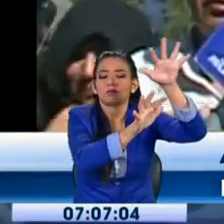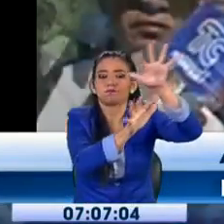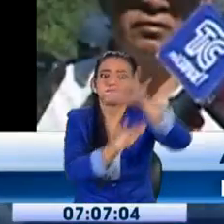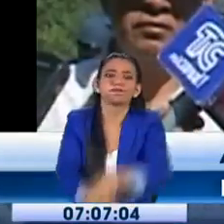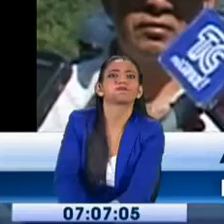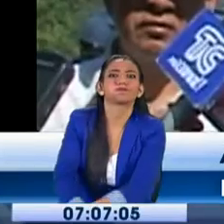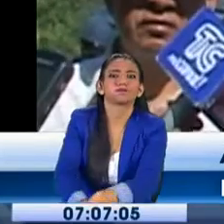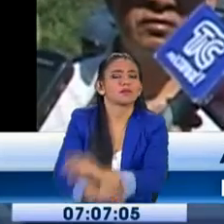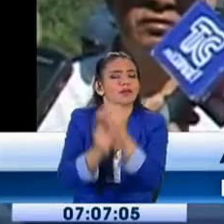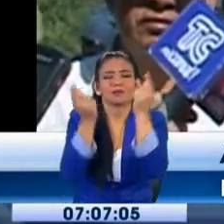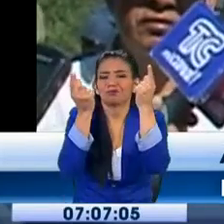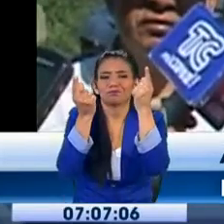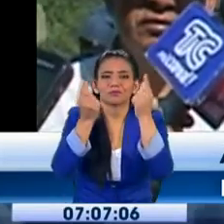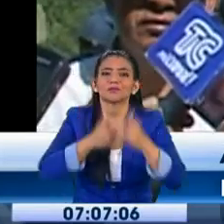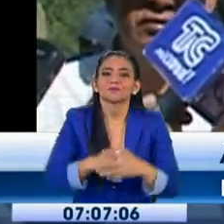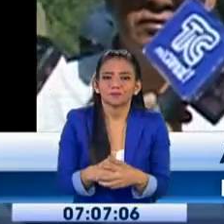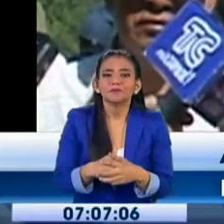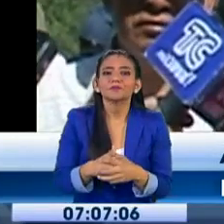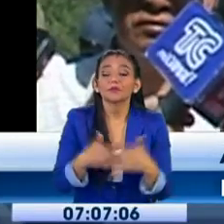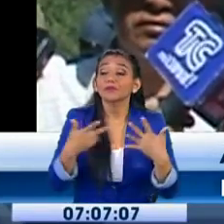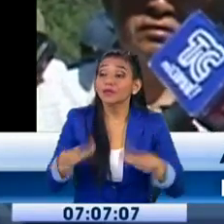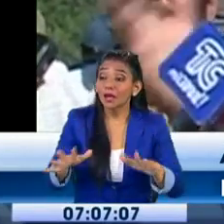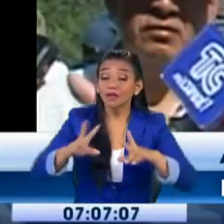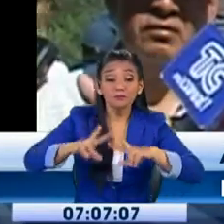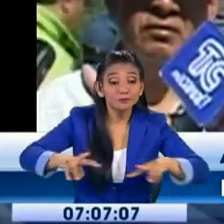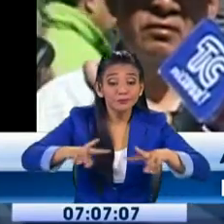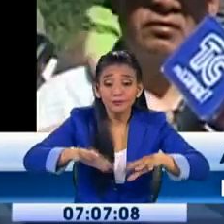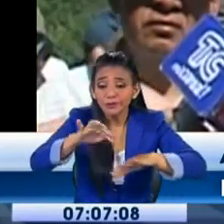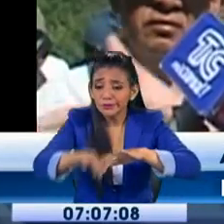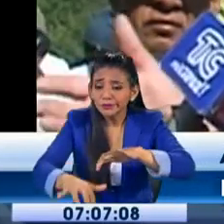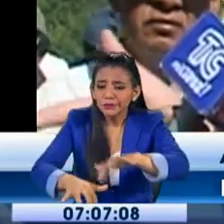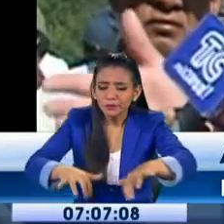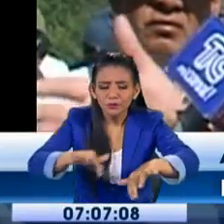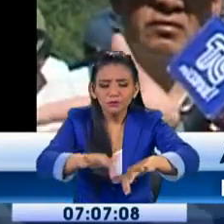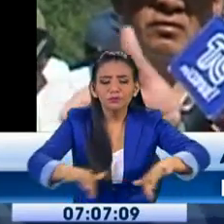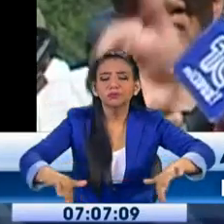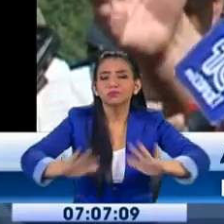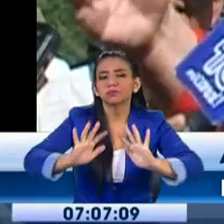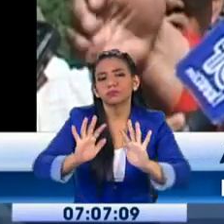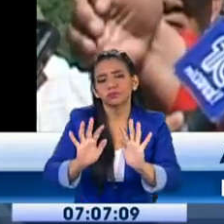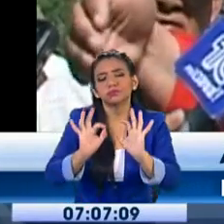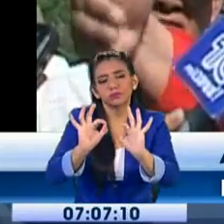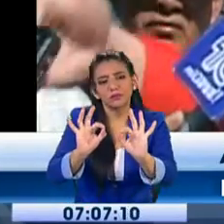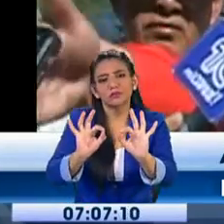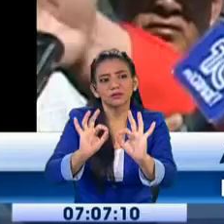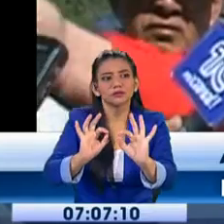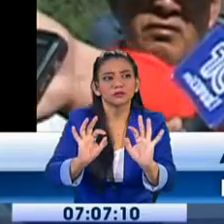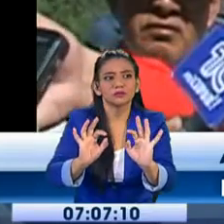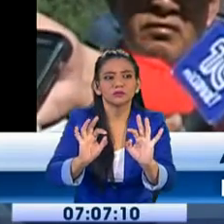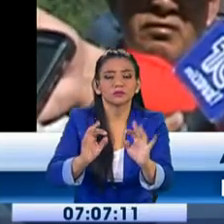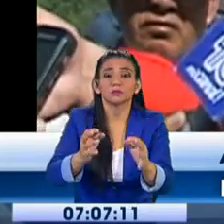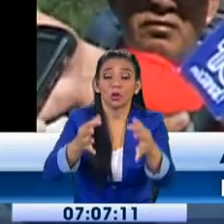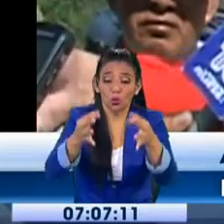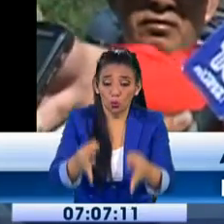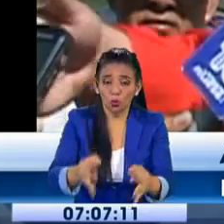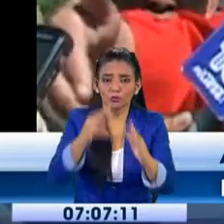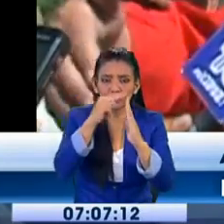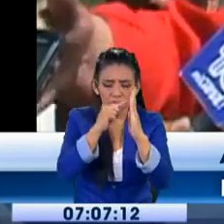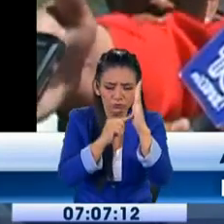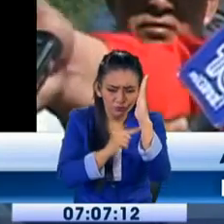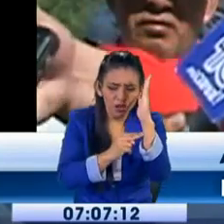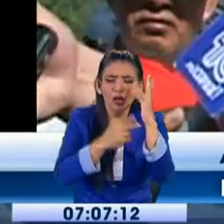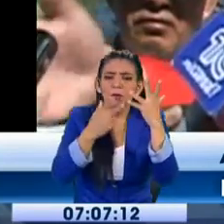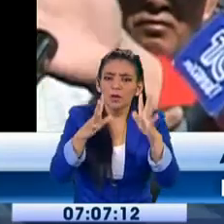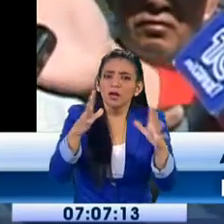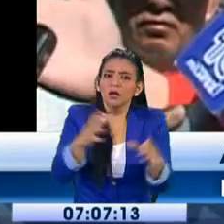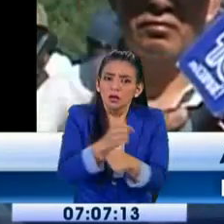segundos. Solidarizarnos con ellos y poner nuestros buenos oficios a efectos de que se cumplan con todos los protocolos y